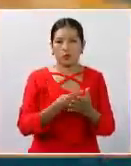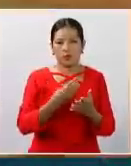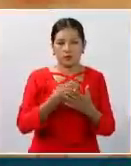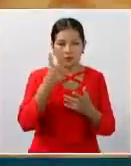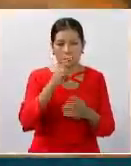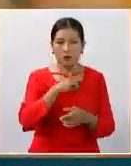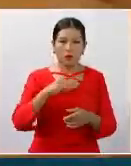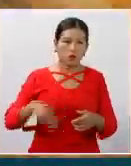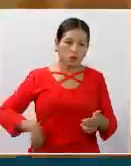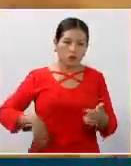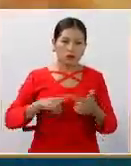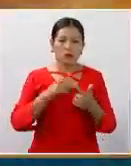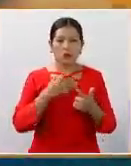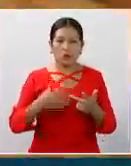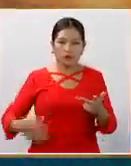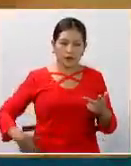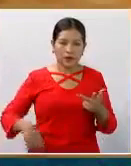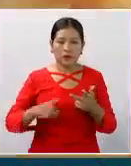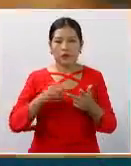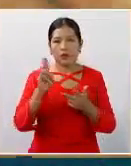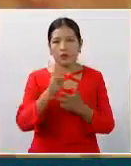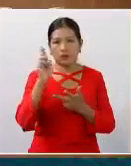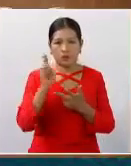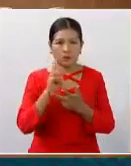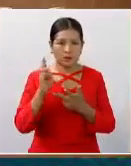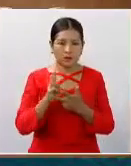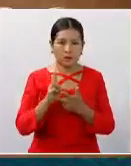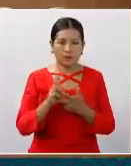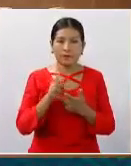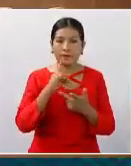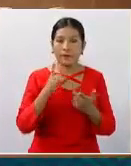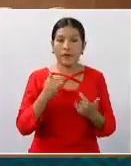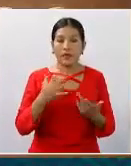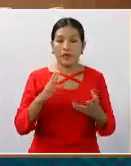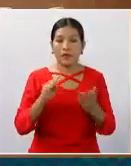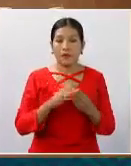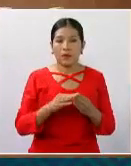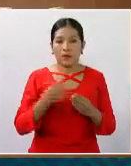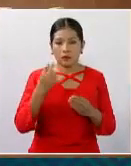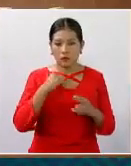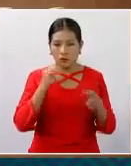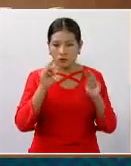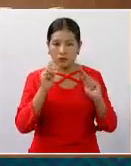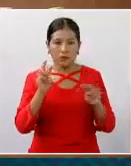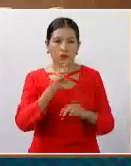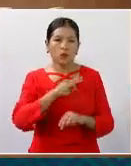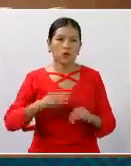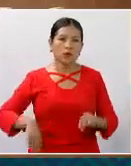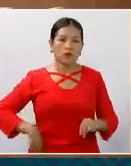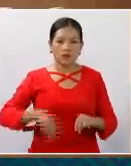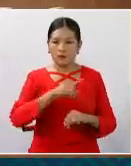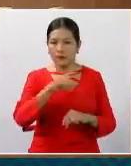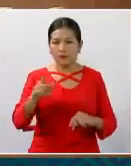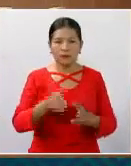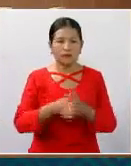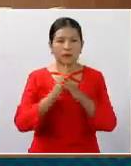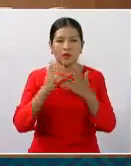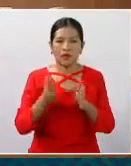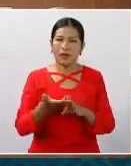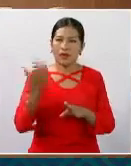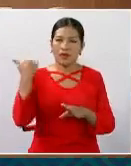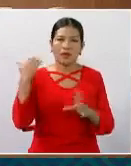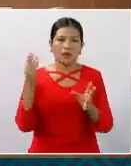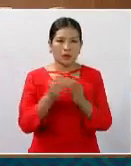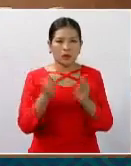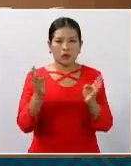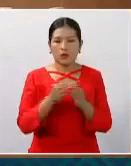municipios, gobernaciones y universidades. Lo que los municipios han solicitado en varias reuniones anteriores es